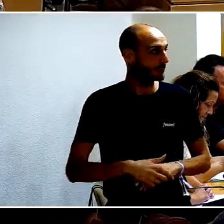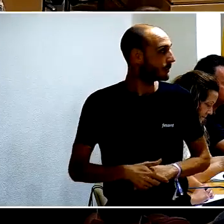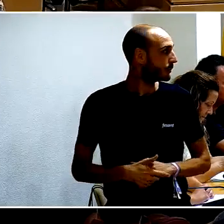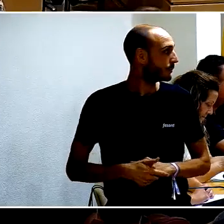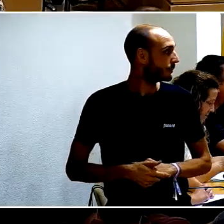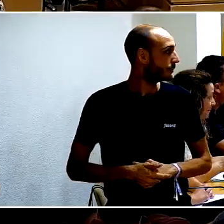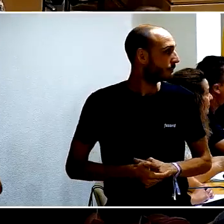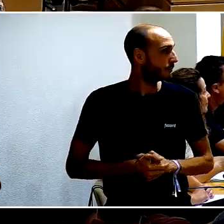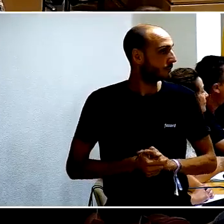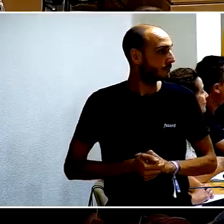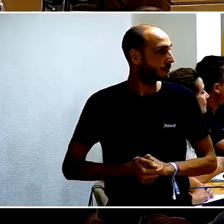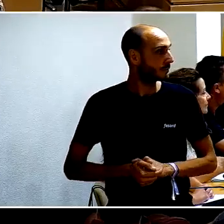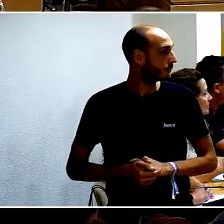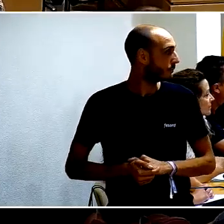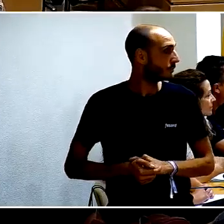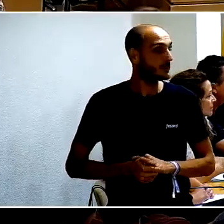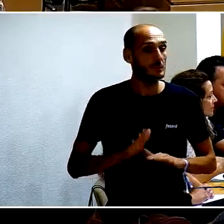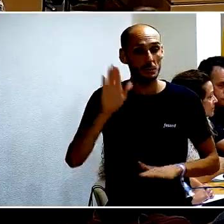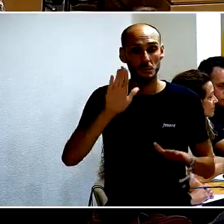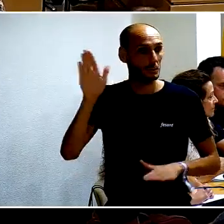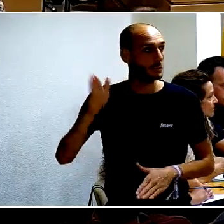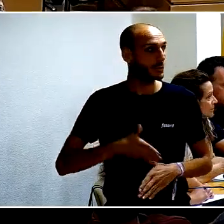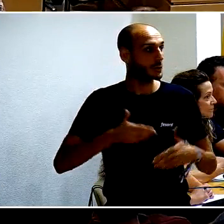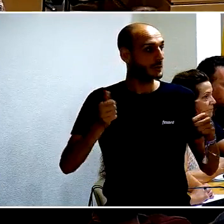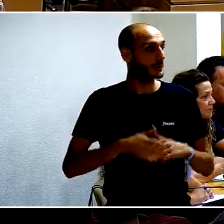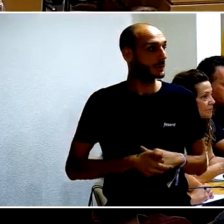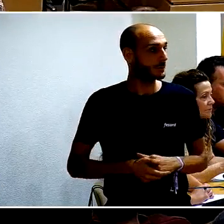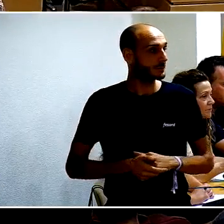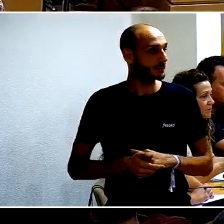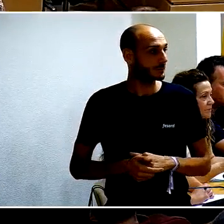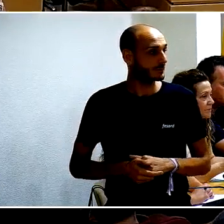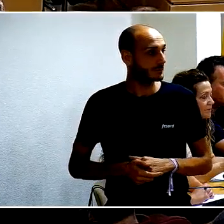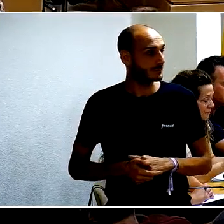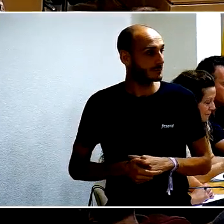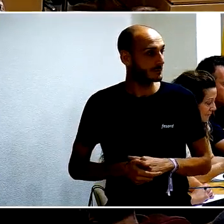Si no n'hi ha més paraules, no sé si n'hi ha alguna. Sí.